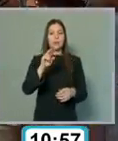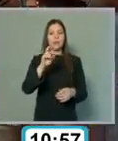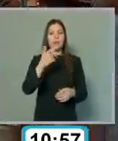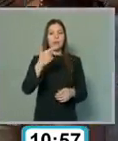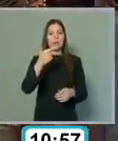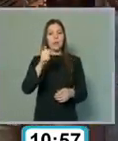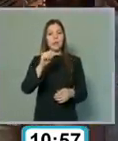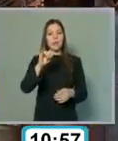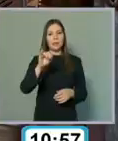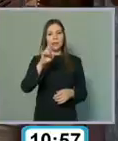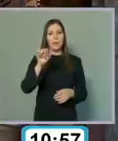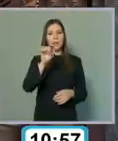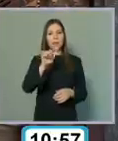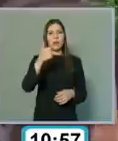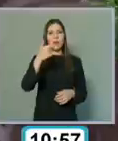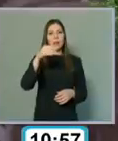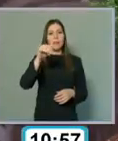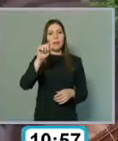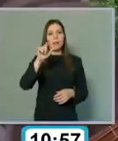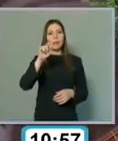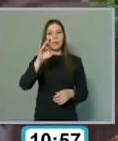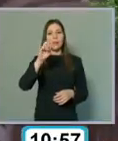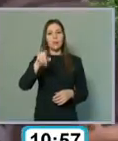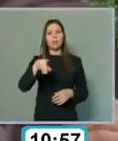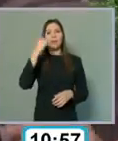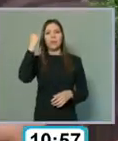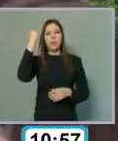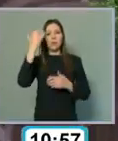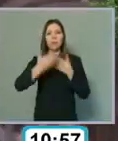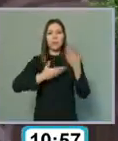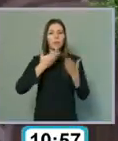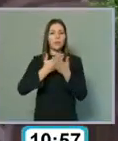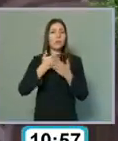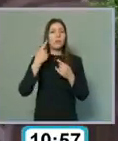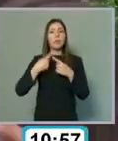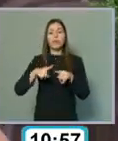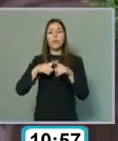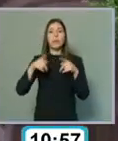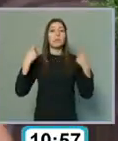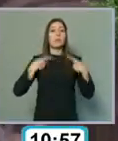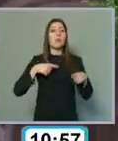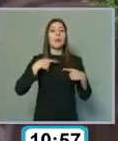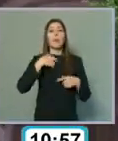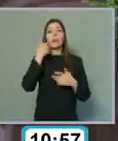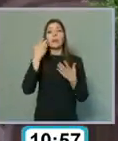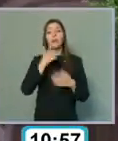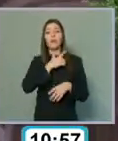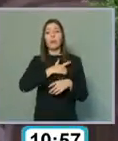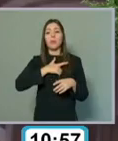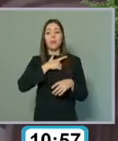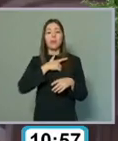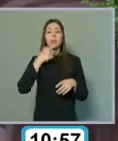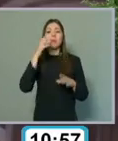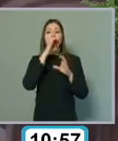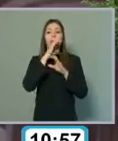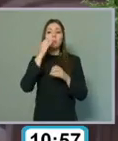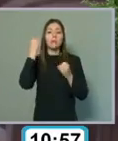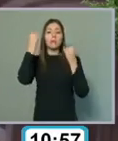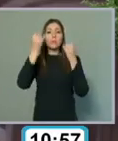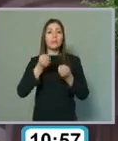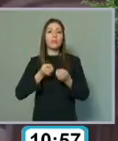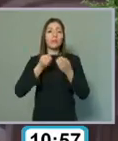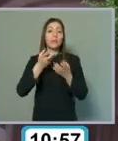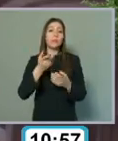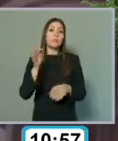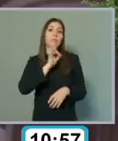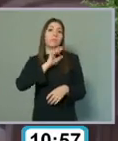hermanosvegajunior@gmail.com, ahí pueden mandar su propuesta, nosotros escuchamos de todo. Cualquier persona puede inspirarse en una canción y te puede dar un éxito, eso. Claro. Así